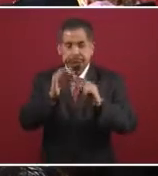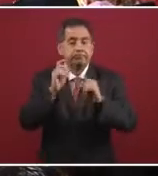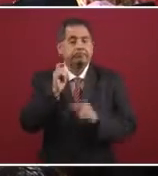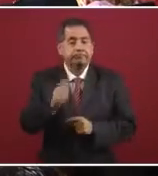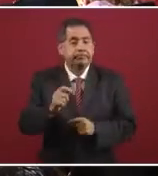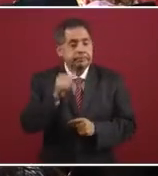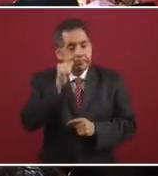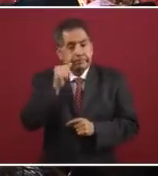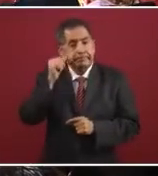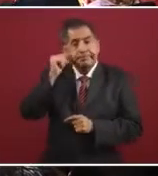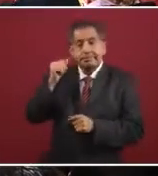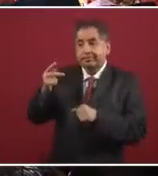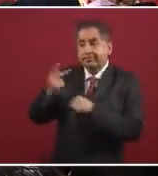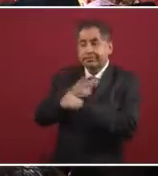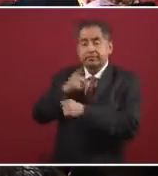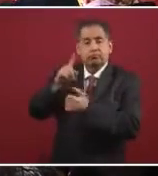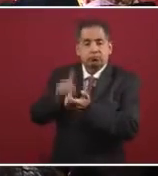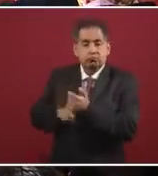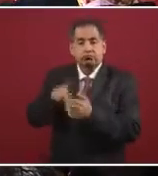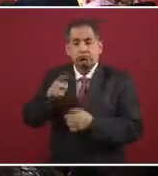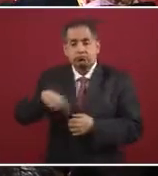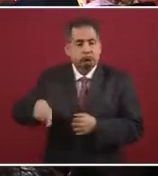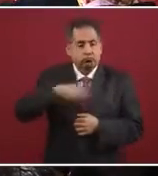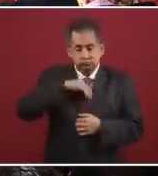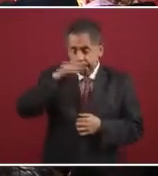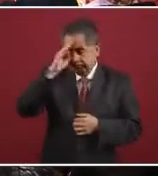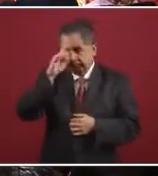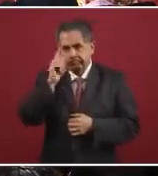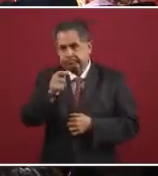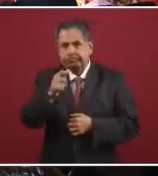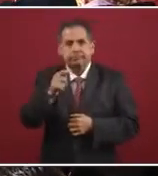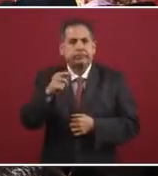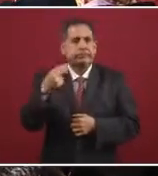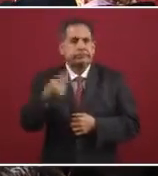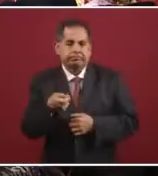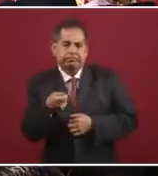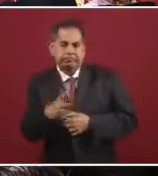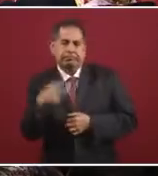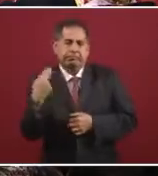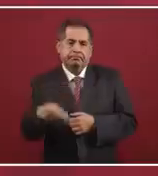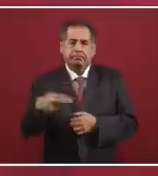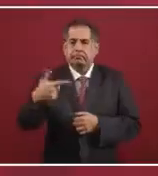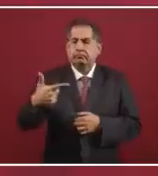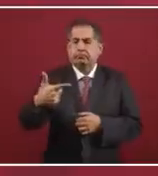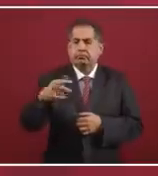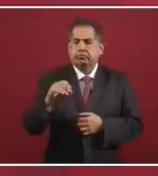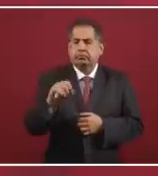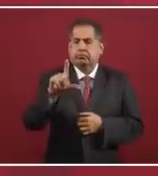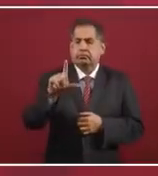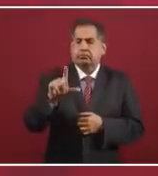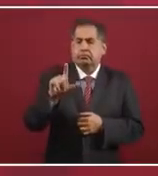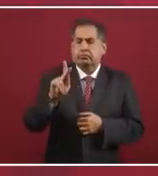que ayer se produjo lo consideramos un golpe. ¿Por qué?